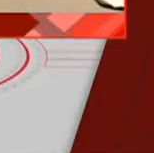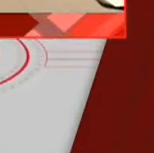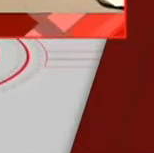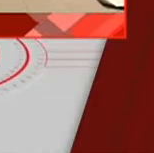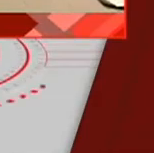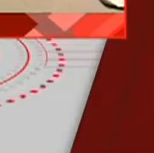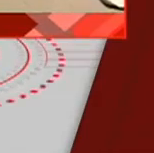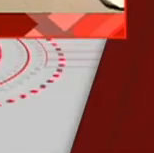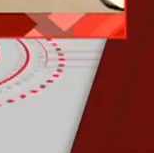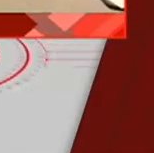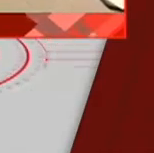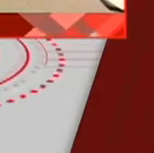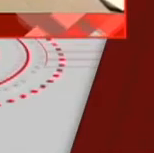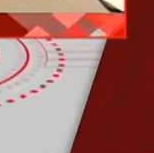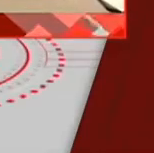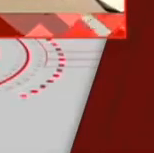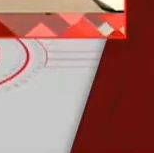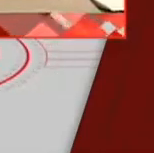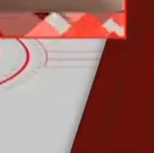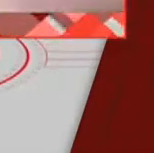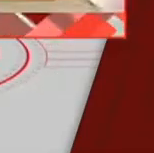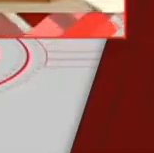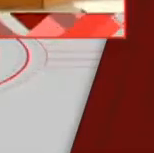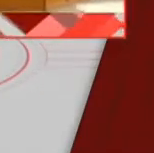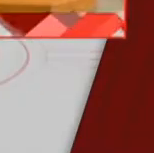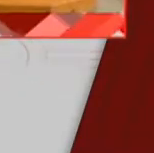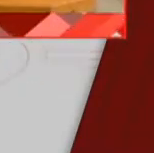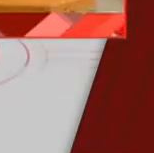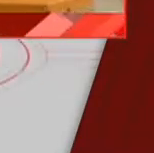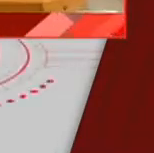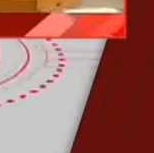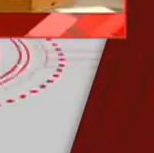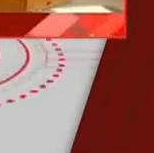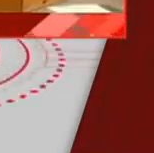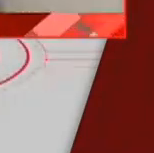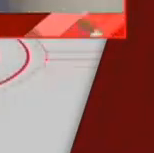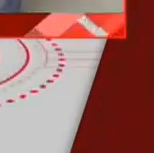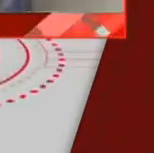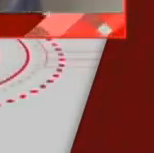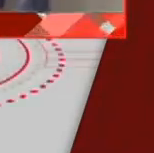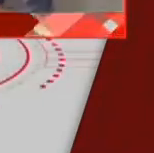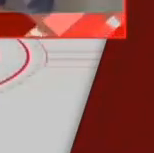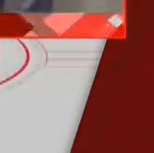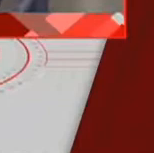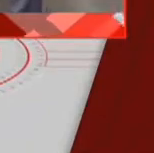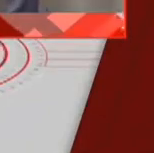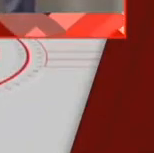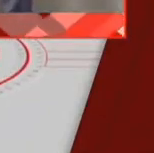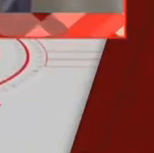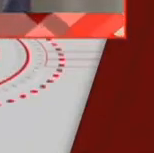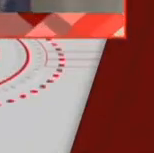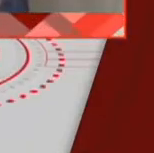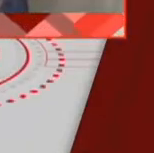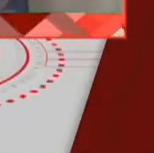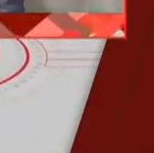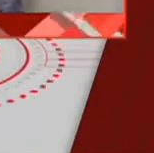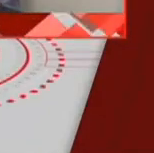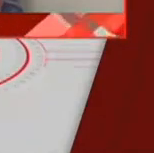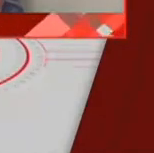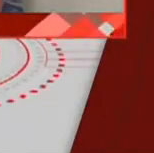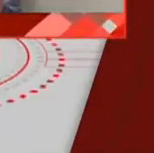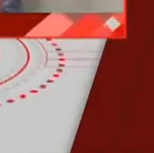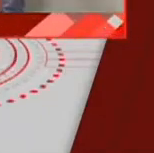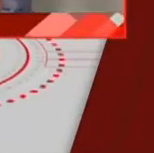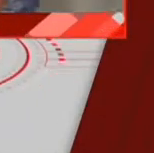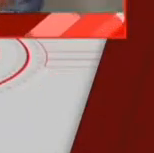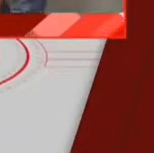En el segundo lugar aparecería el área organizacional, que es el trabajo que hace el psicólogo en recursos humanos, por ejemplo, y en tercer lugar en el espacio clínico, pero además